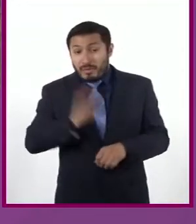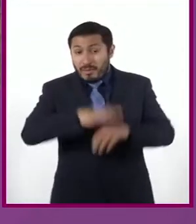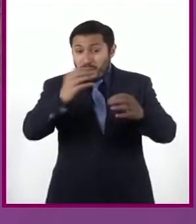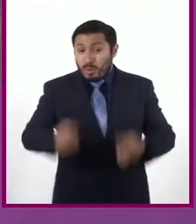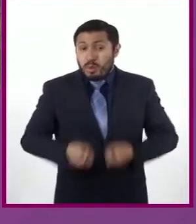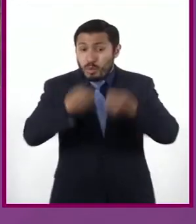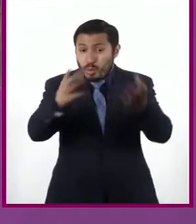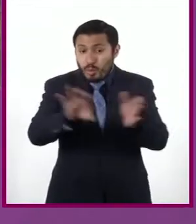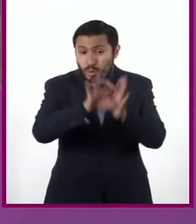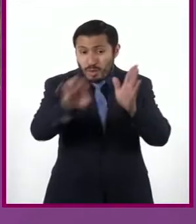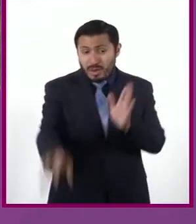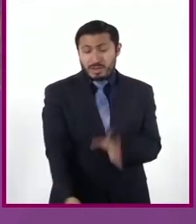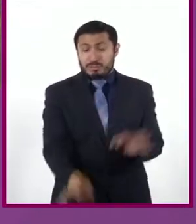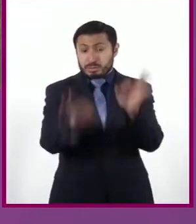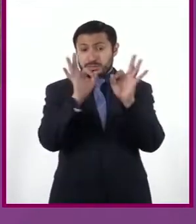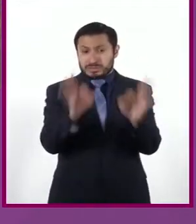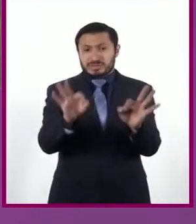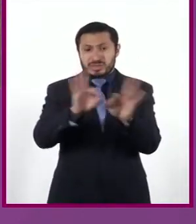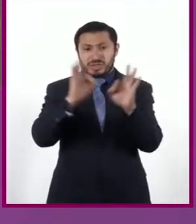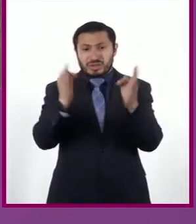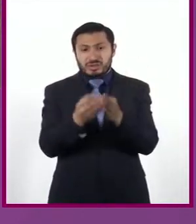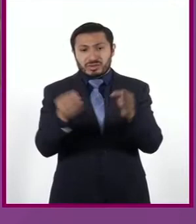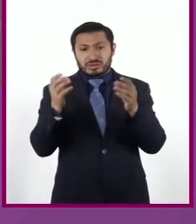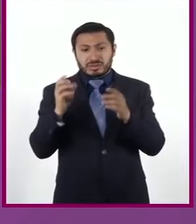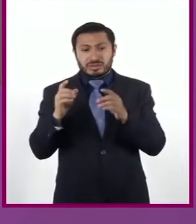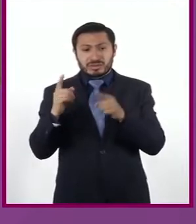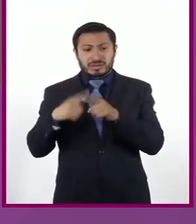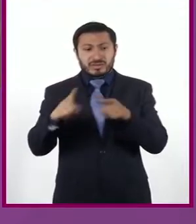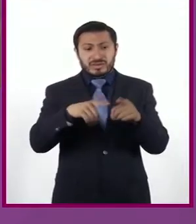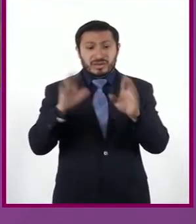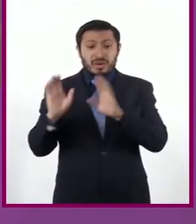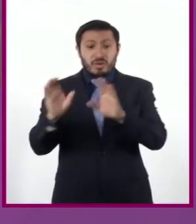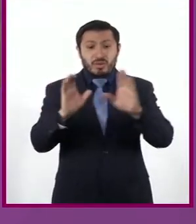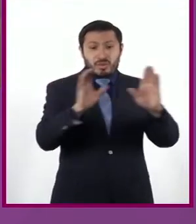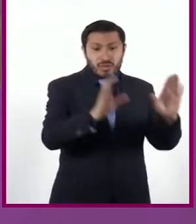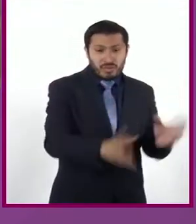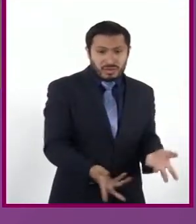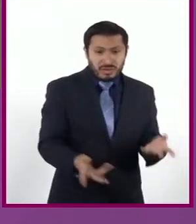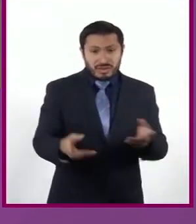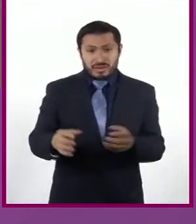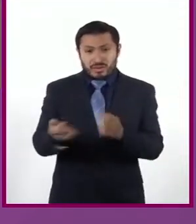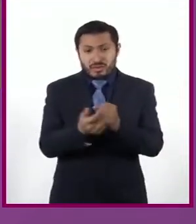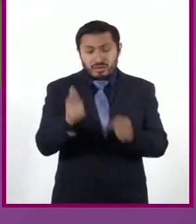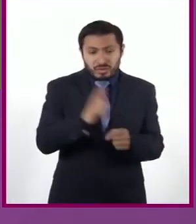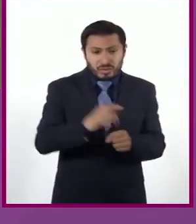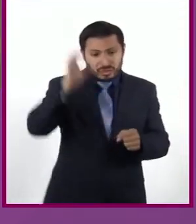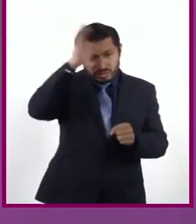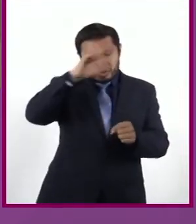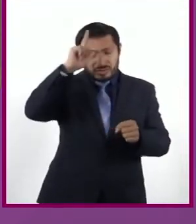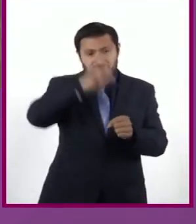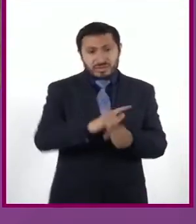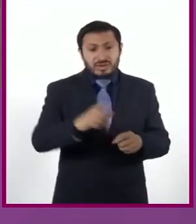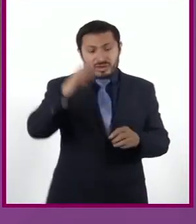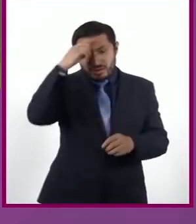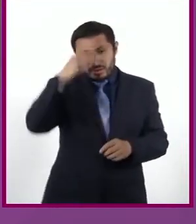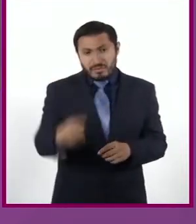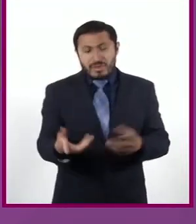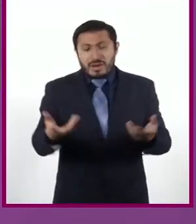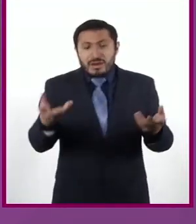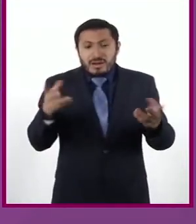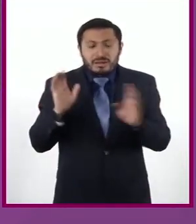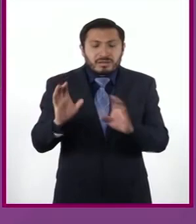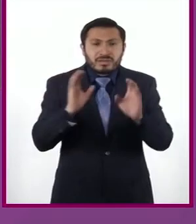como ejemplos concretos, alternativas de conservación, producción cultural y social para enfrentar los retos de la alimentación